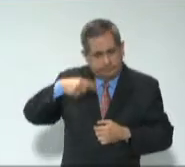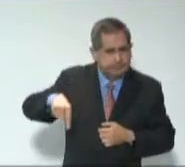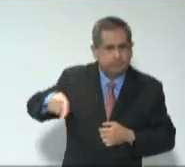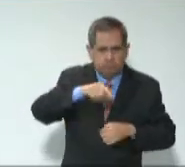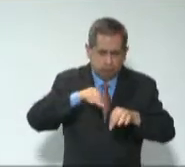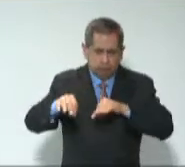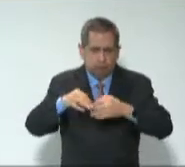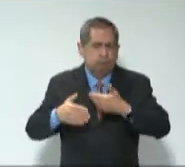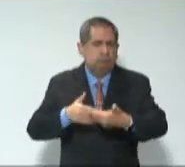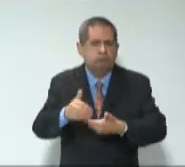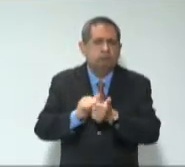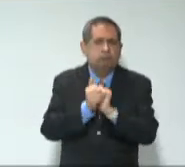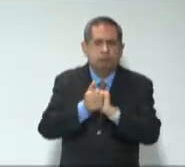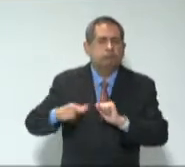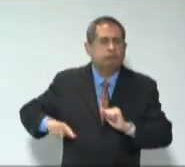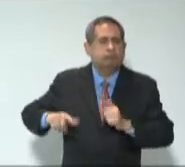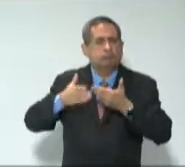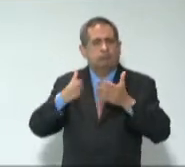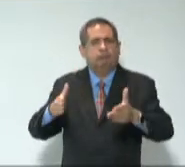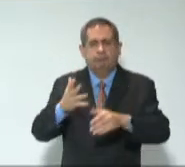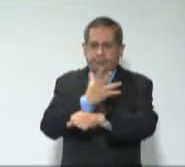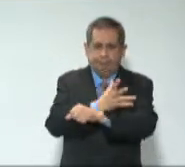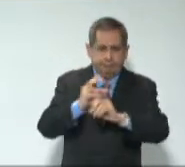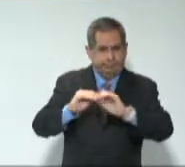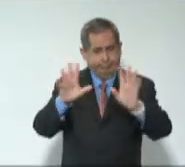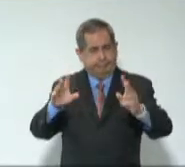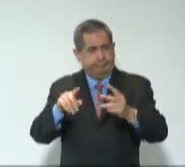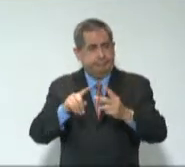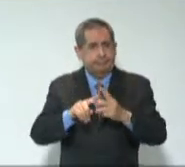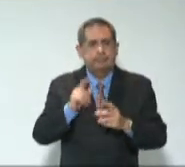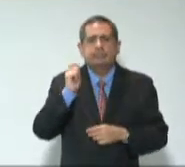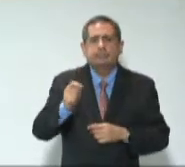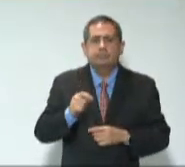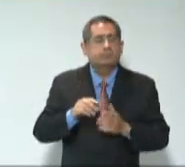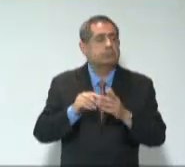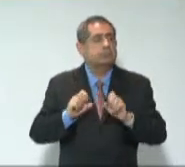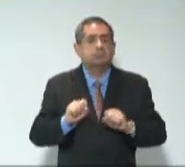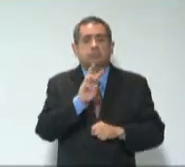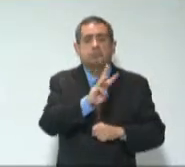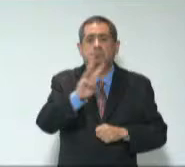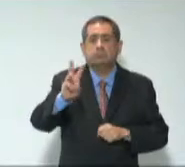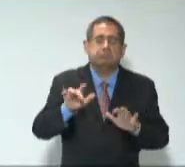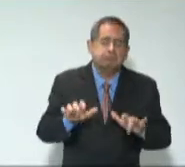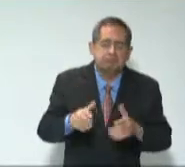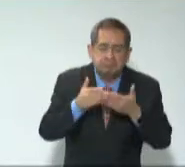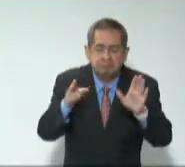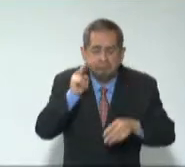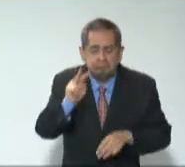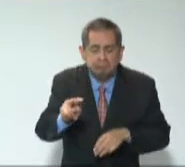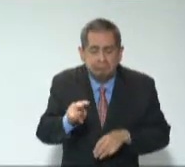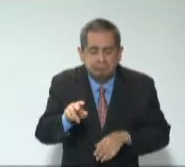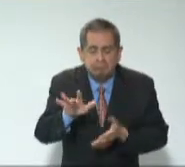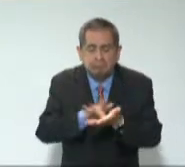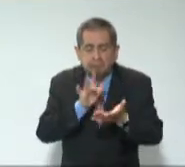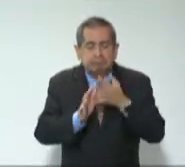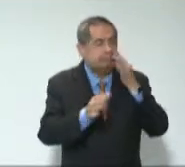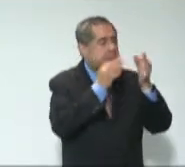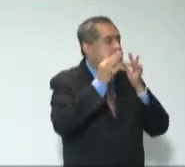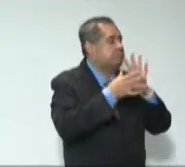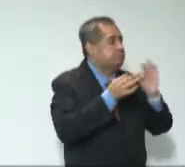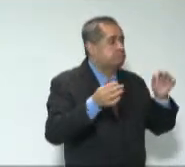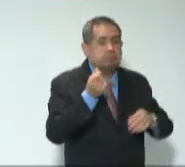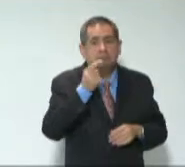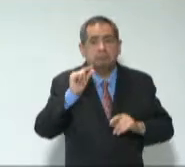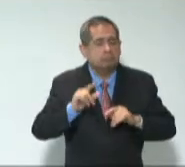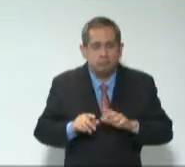los otros dos pilares del gobierno abierto transparencia No es simplemente un portal donde acceden los medios de comunicación y algunos burócratas